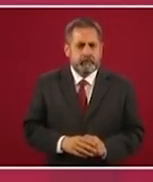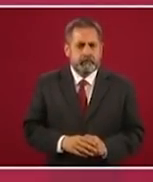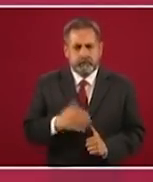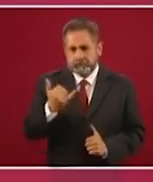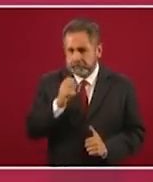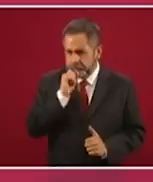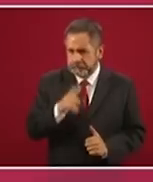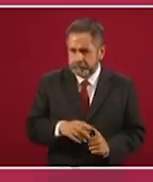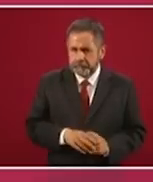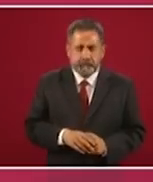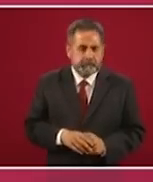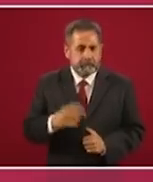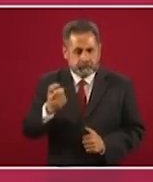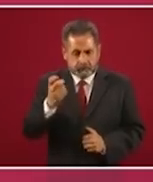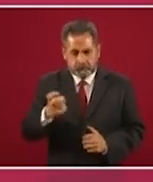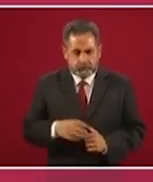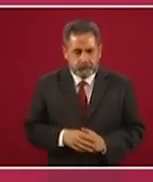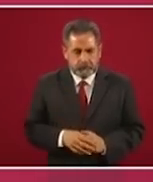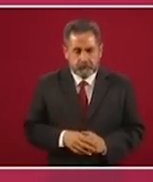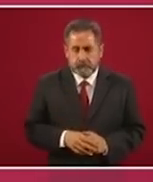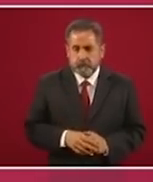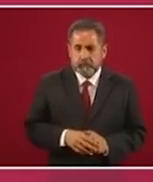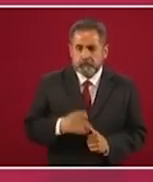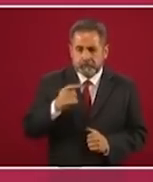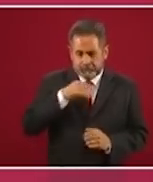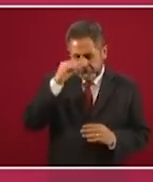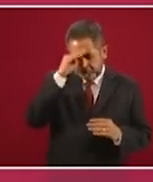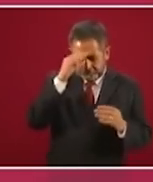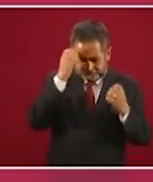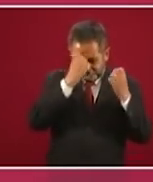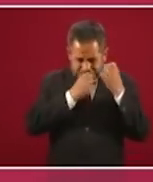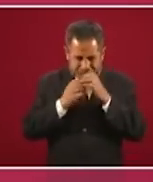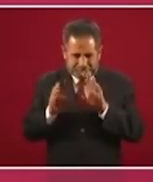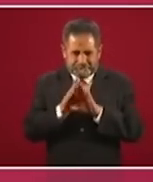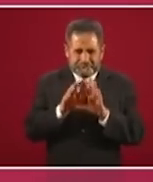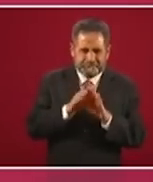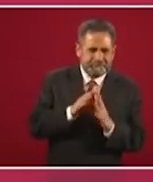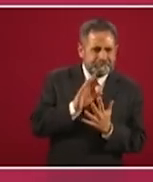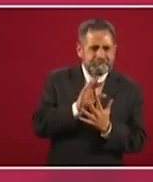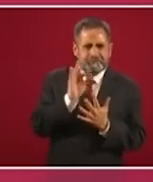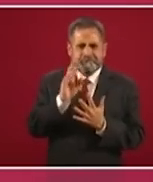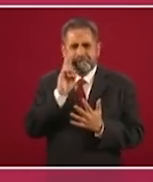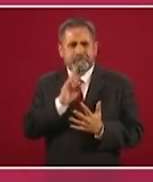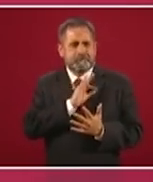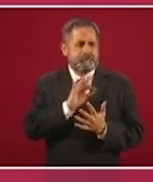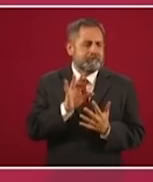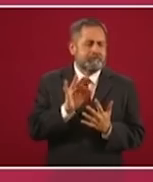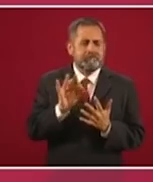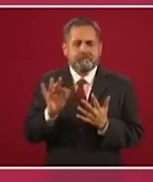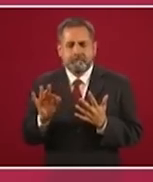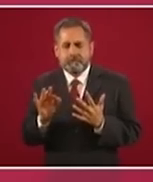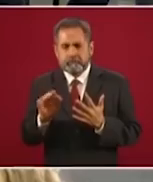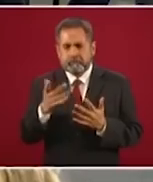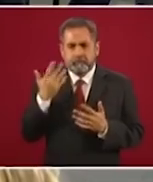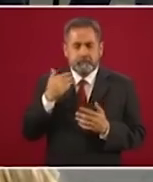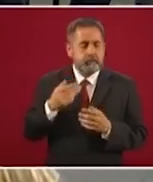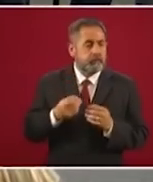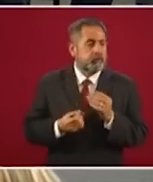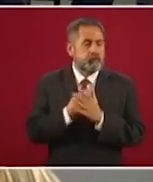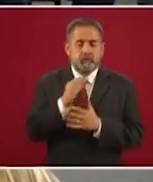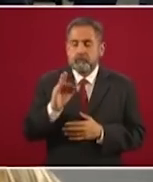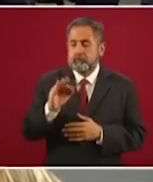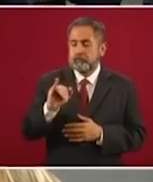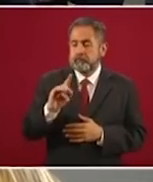Y por eso se están analizando varias posibilidades. Una, la creación de un